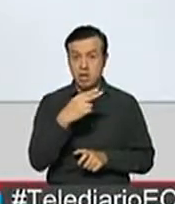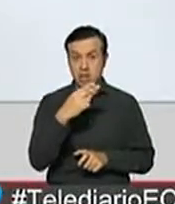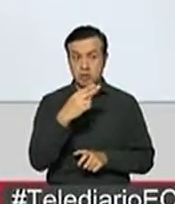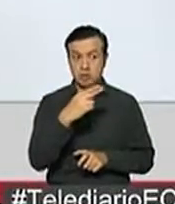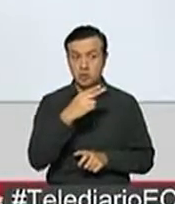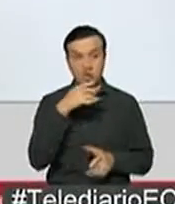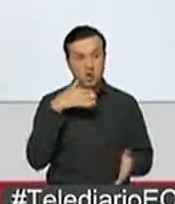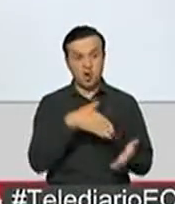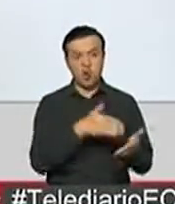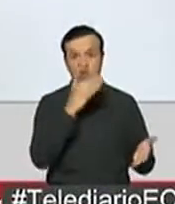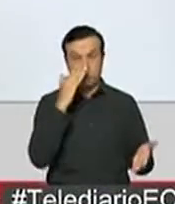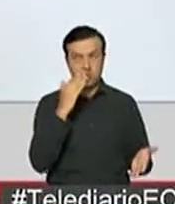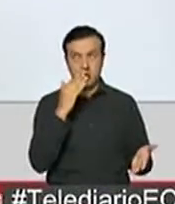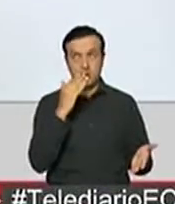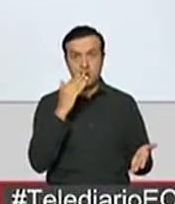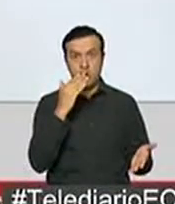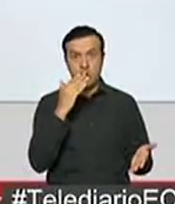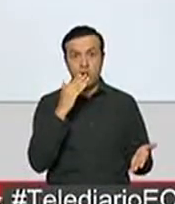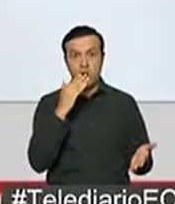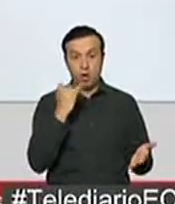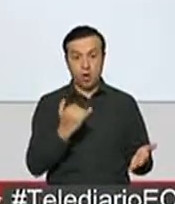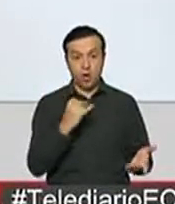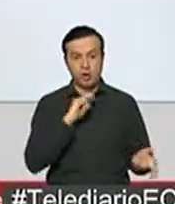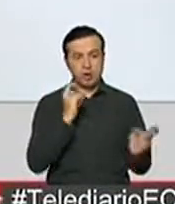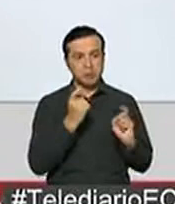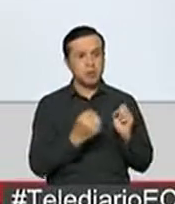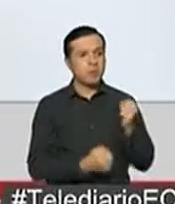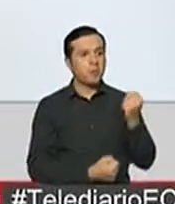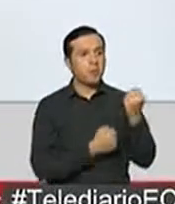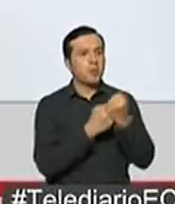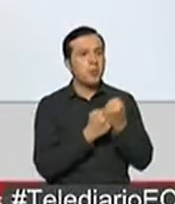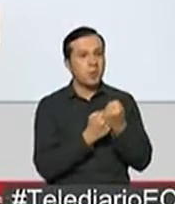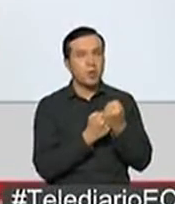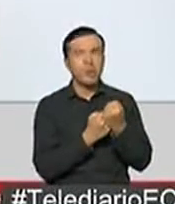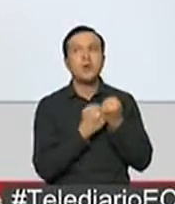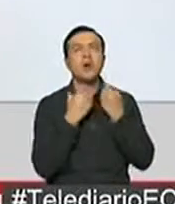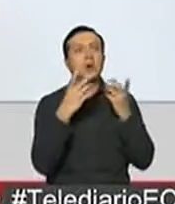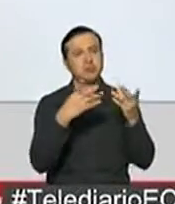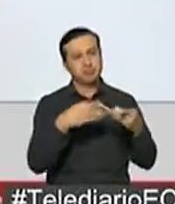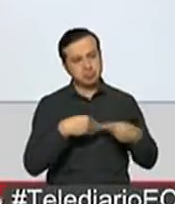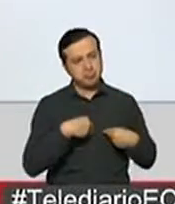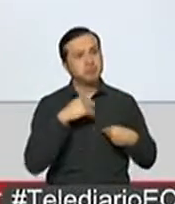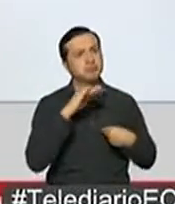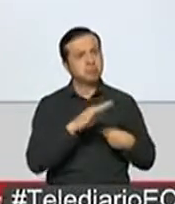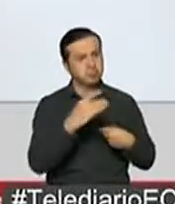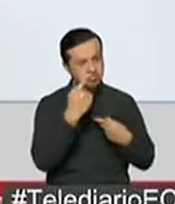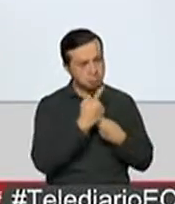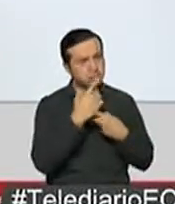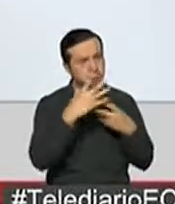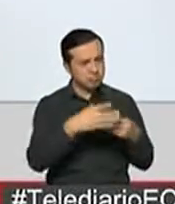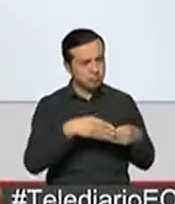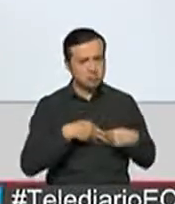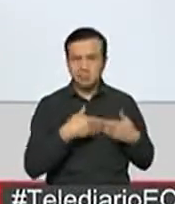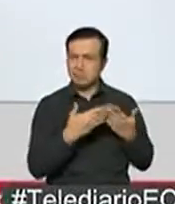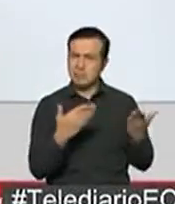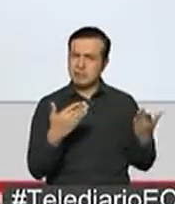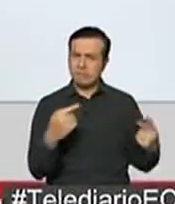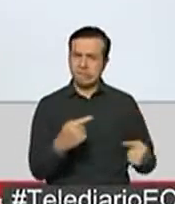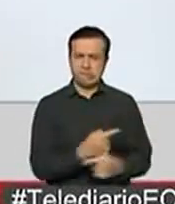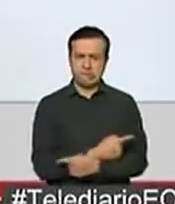interamericana de derechos humanos ahora la alaba y ahora se acoge a lo que ella dice eso es